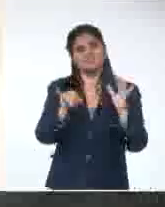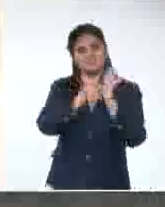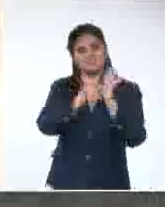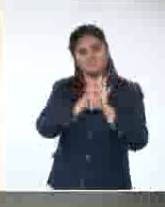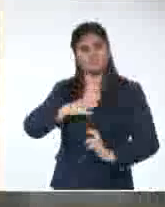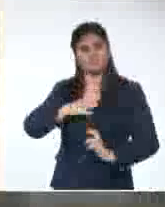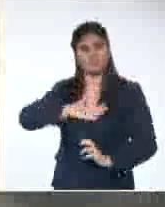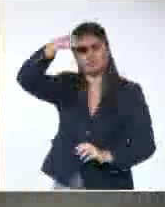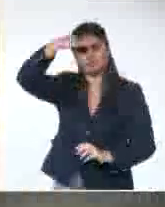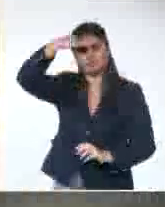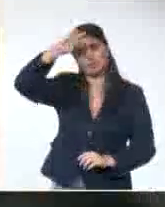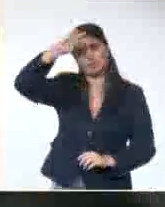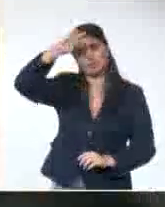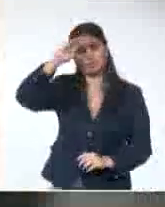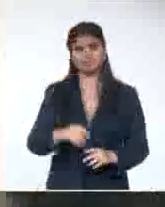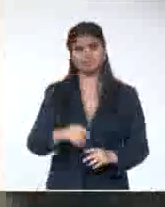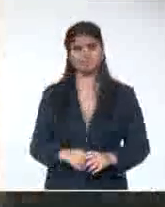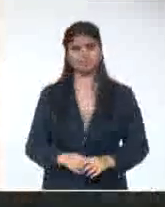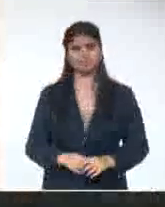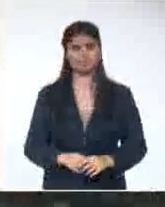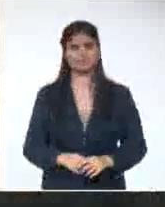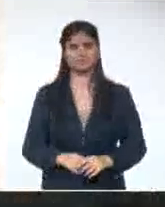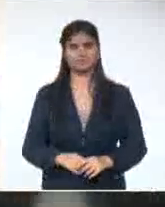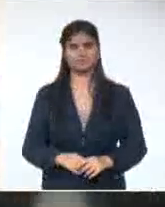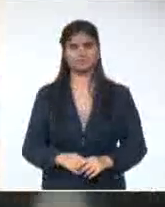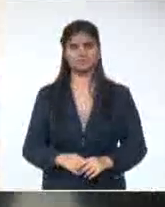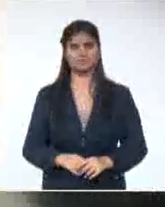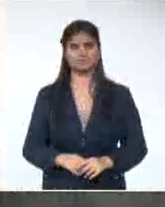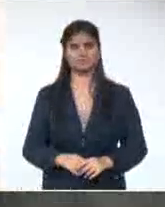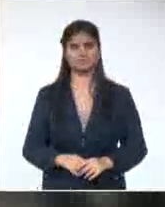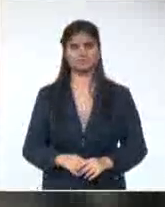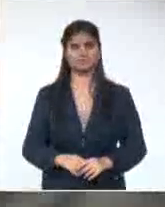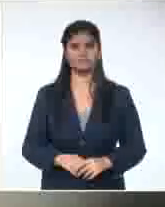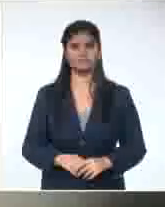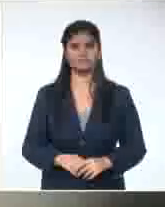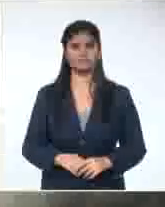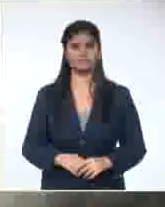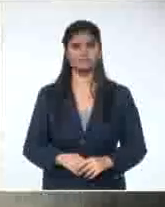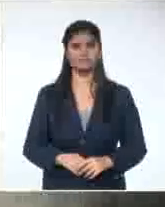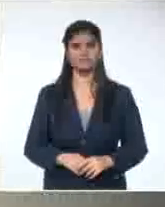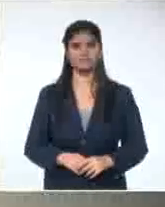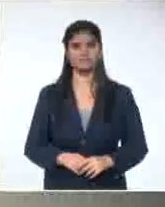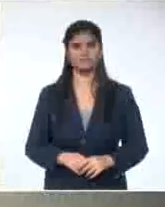grito de patria o muerte. Ania Martínez Real, Sistema Informativo de la Televisión Cubana.